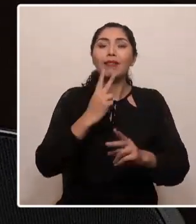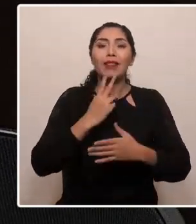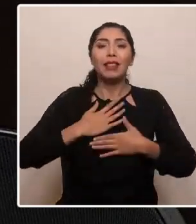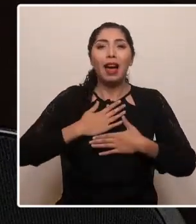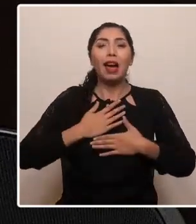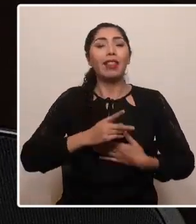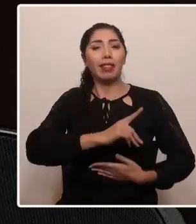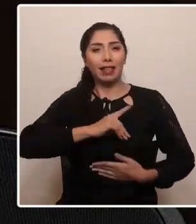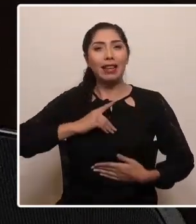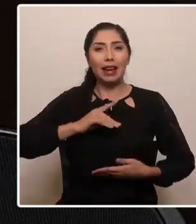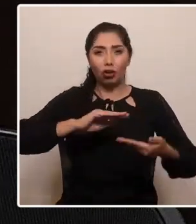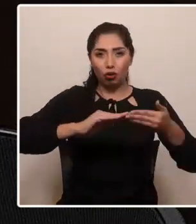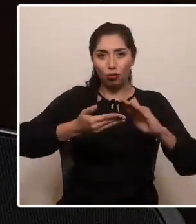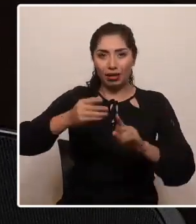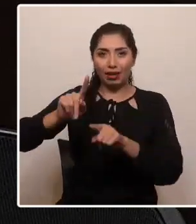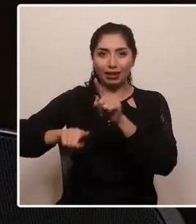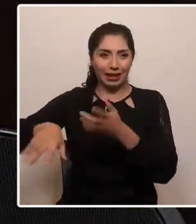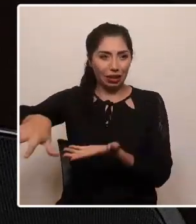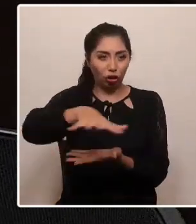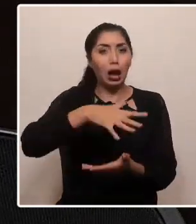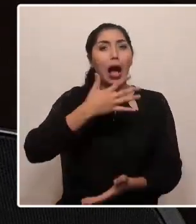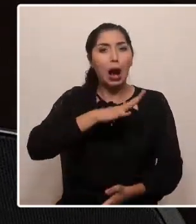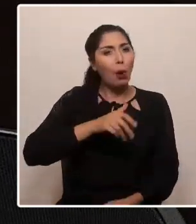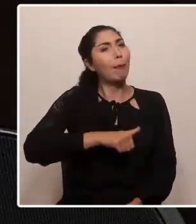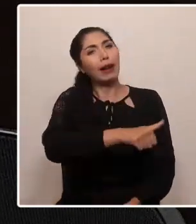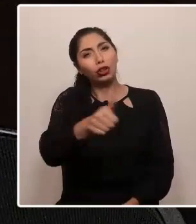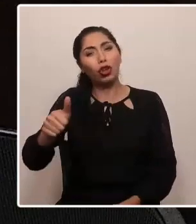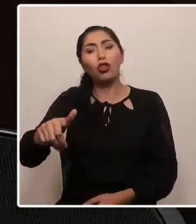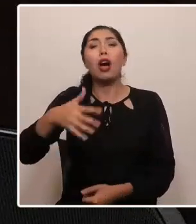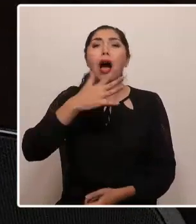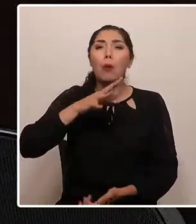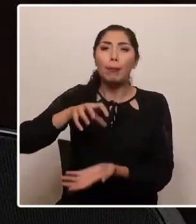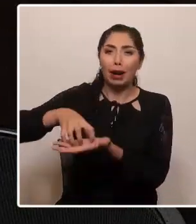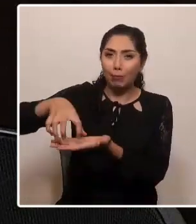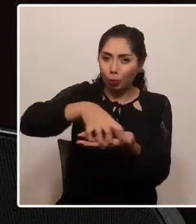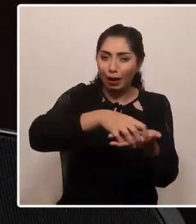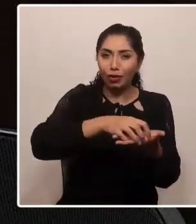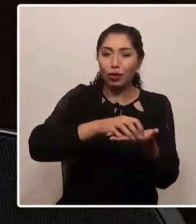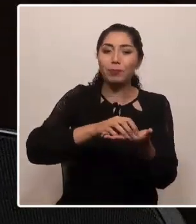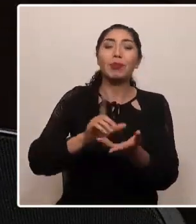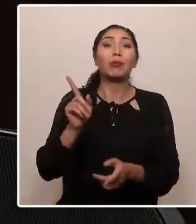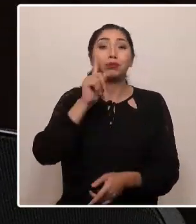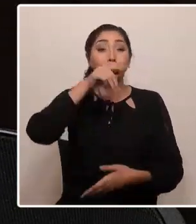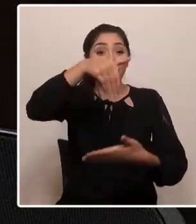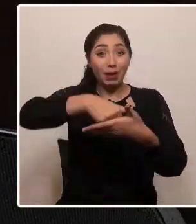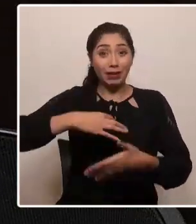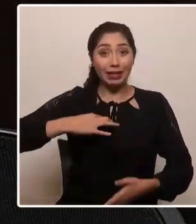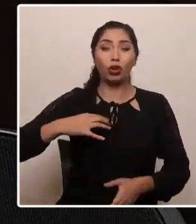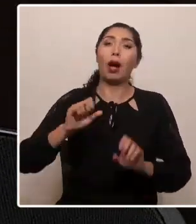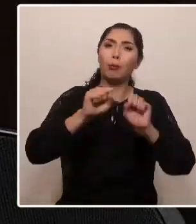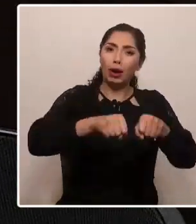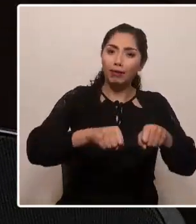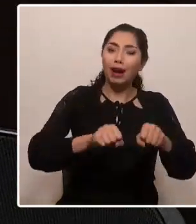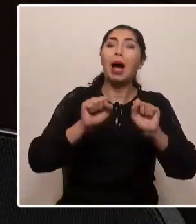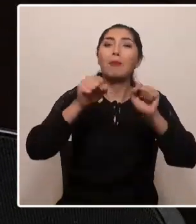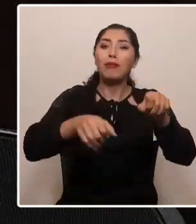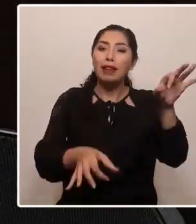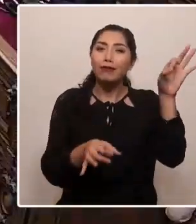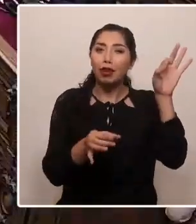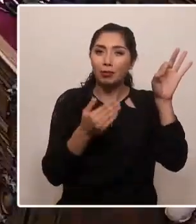territorios. Agua para todas y todos, agua para los pueblos. Por el apruebo de salida, aprobemos este informe y sus normas. Muchas